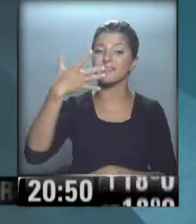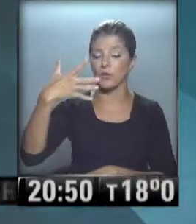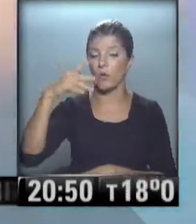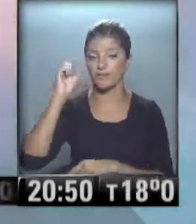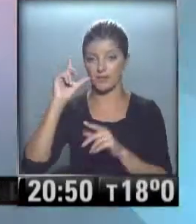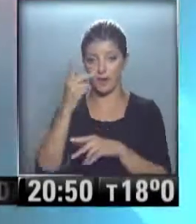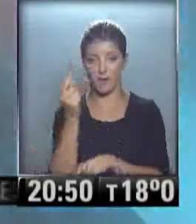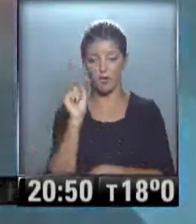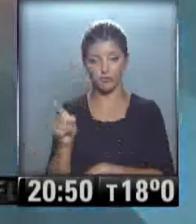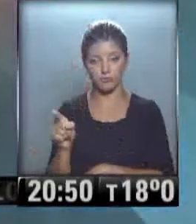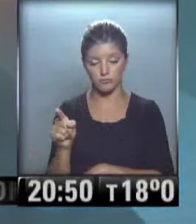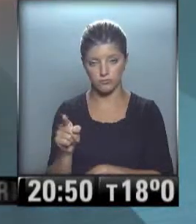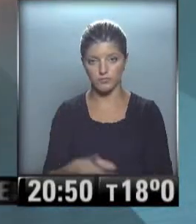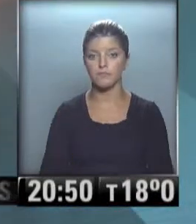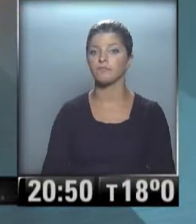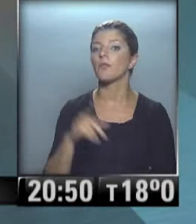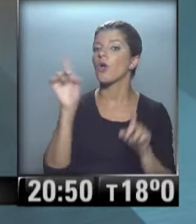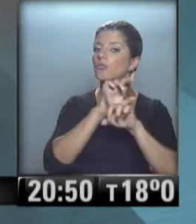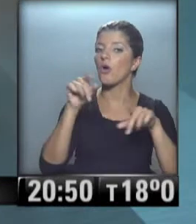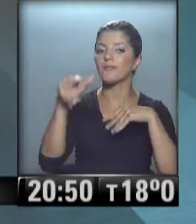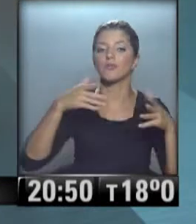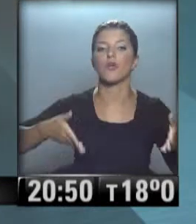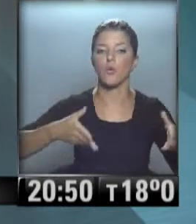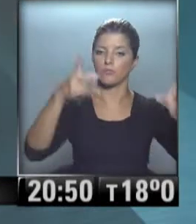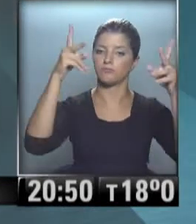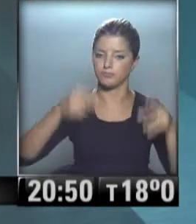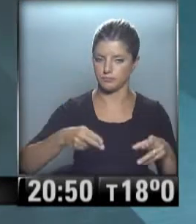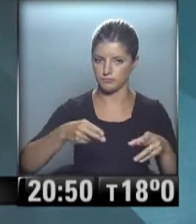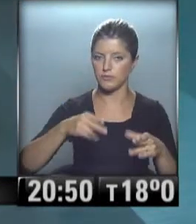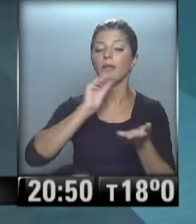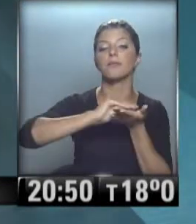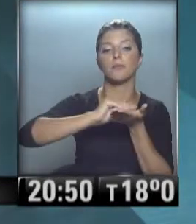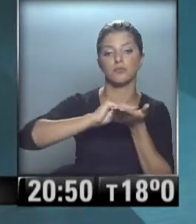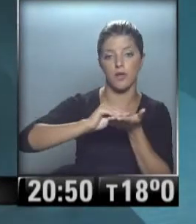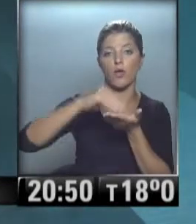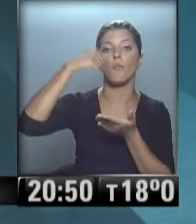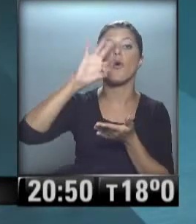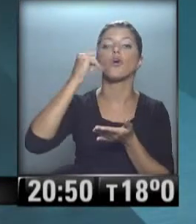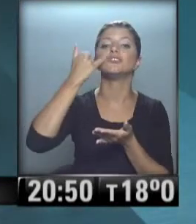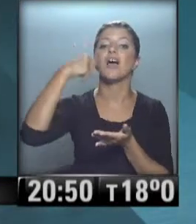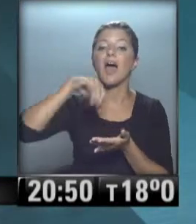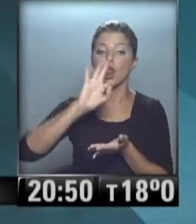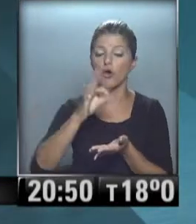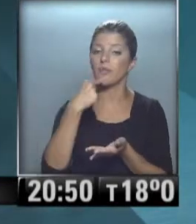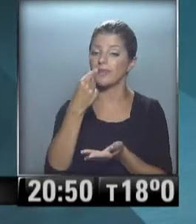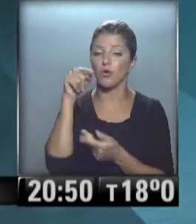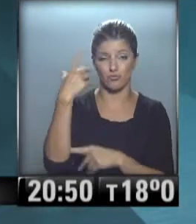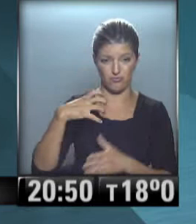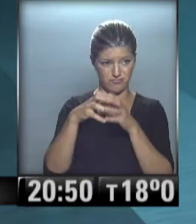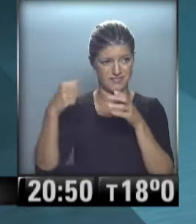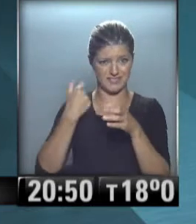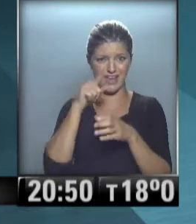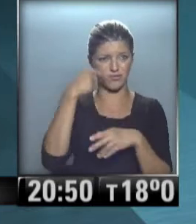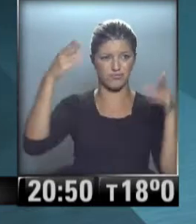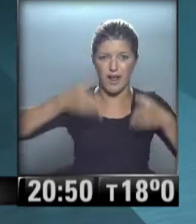4,50 pesos. No al corte de rutas. El diputado Facundo Moyano señaló que un sindicato no puede